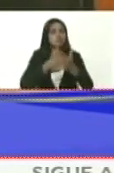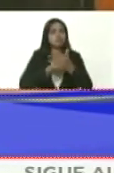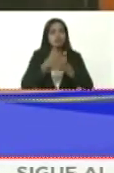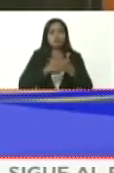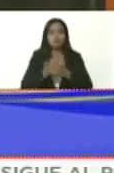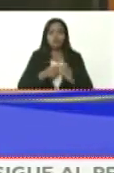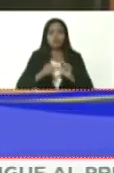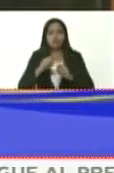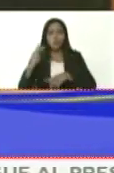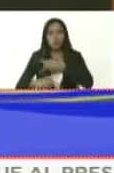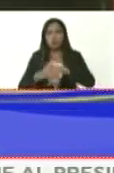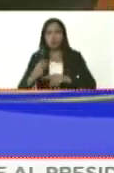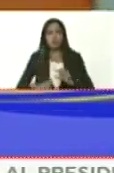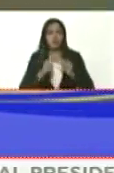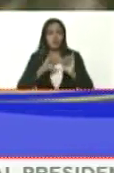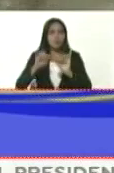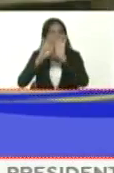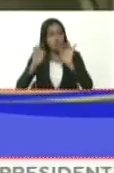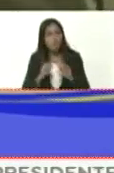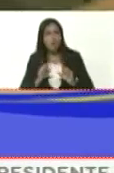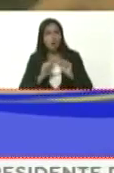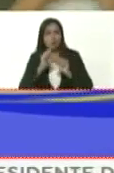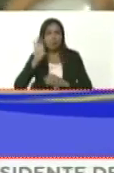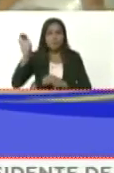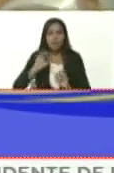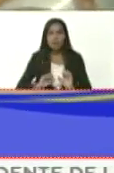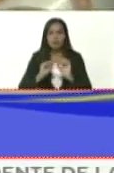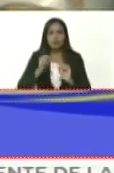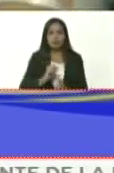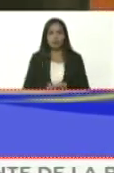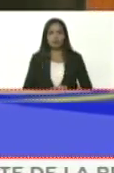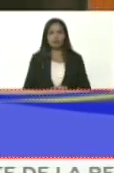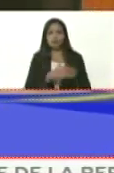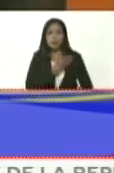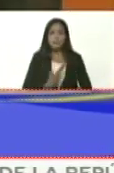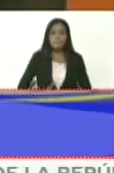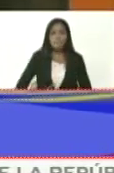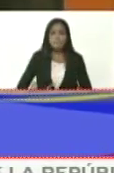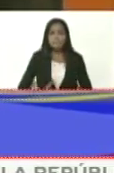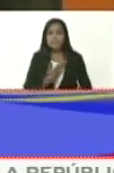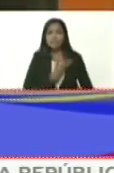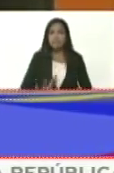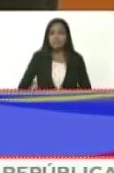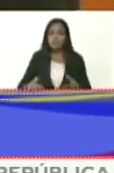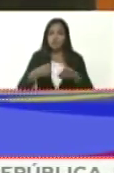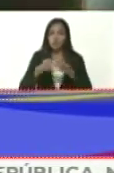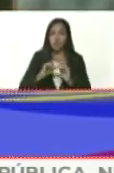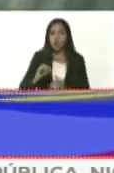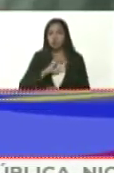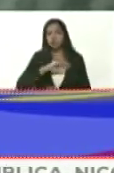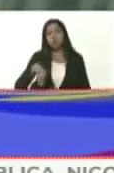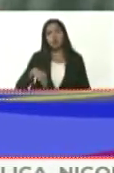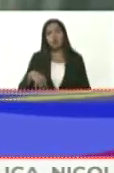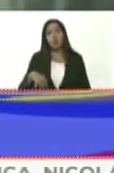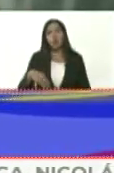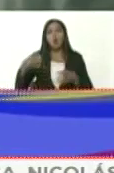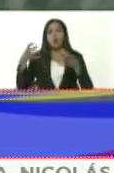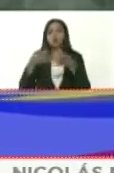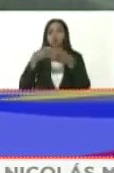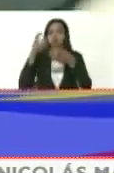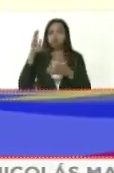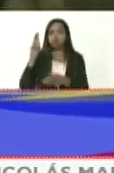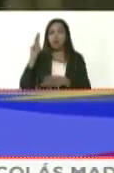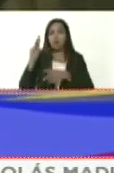y empeñados a sacar este país adelante. Señor presidente, de parte de la Corporación Venezolana del Plástico, tenga